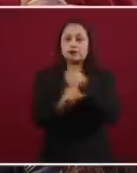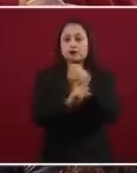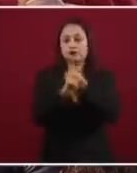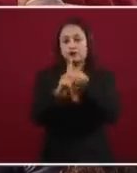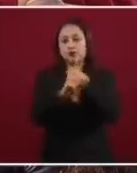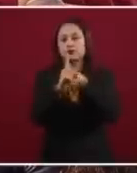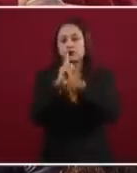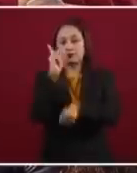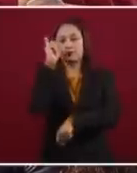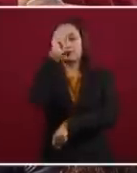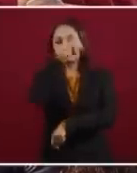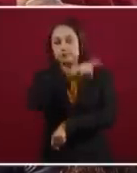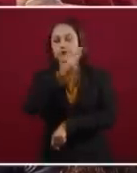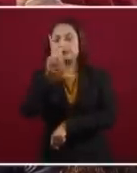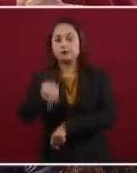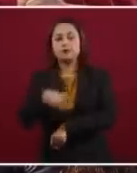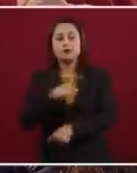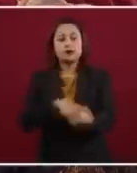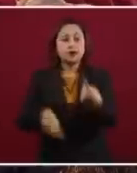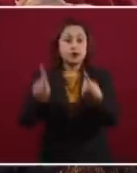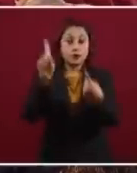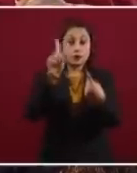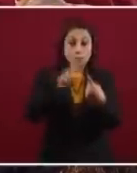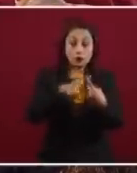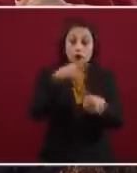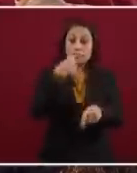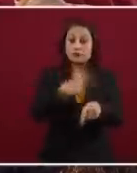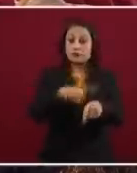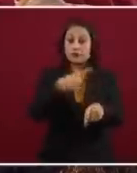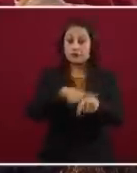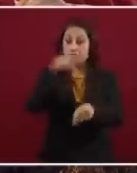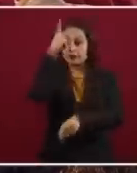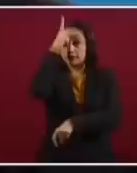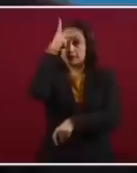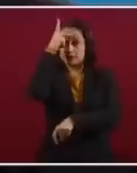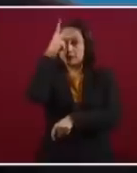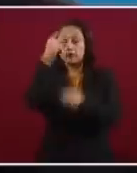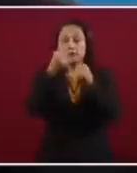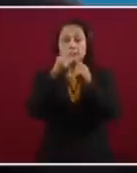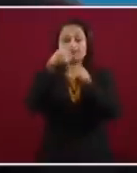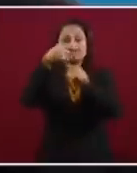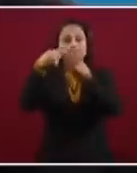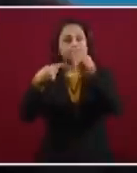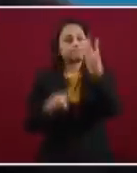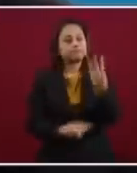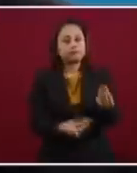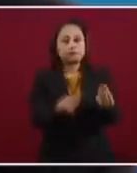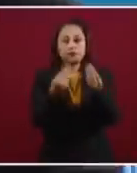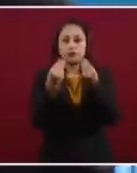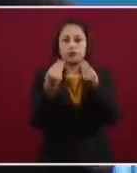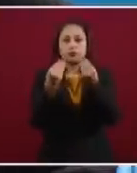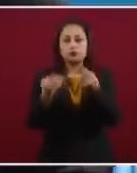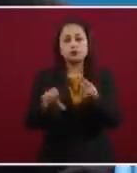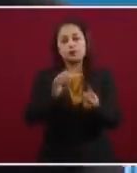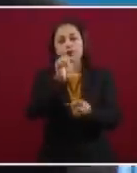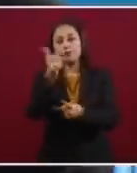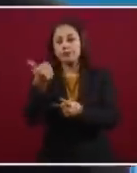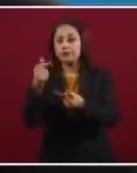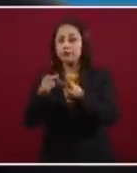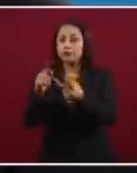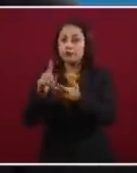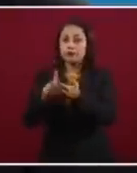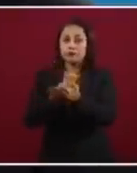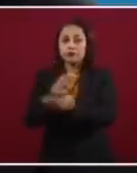salud mental que es un conjunto muy amplio de afecciones y el de adicciones que también está